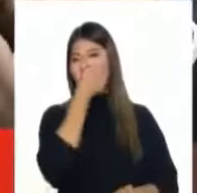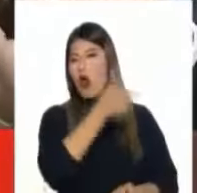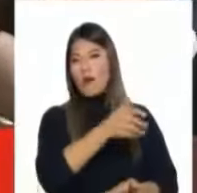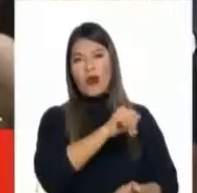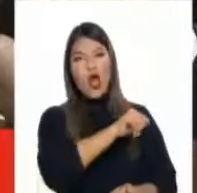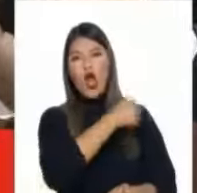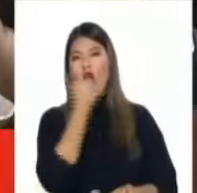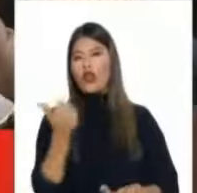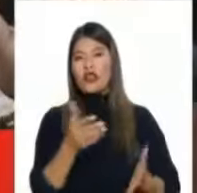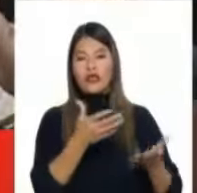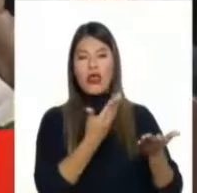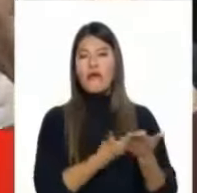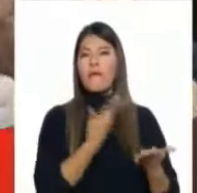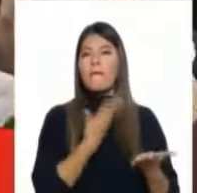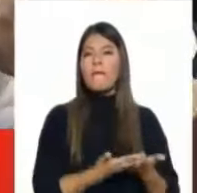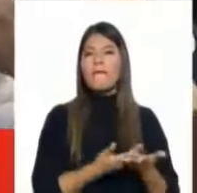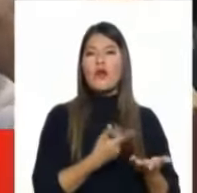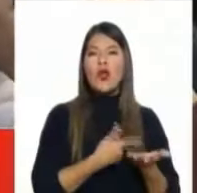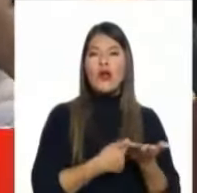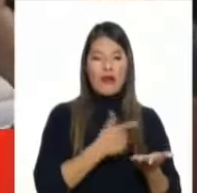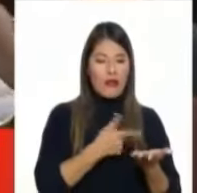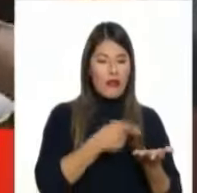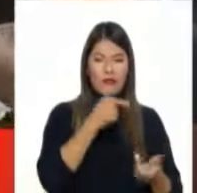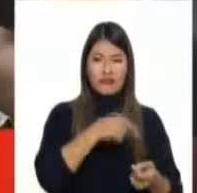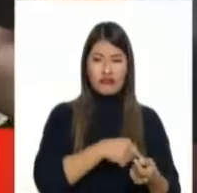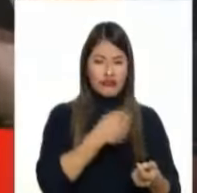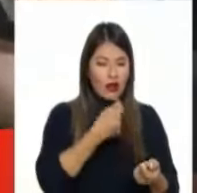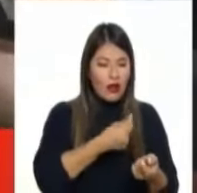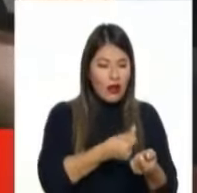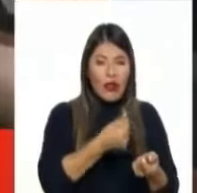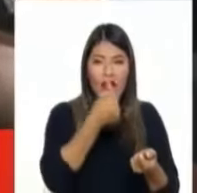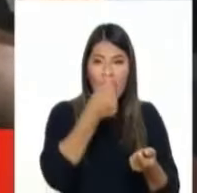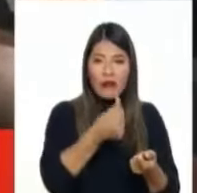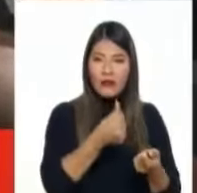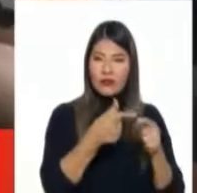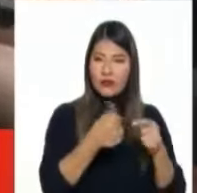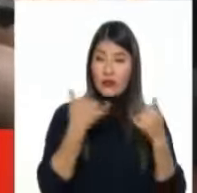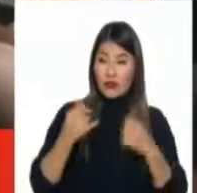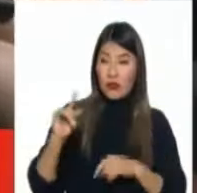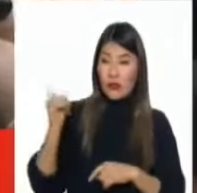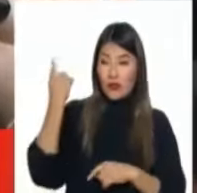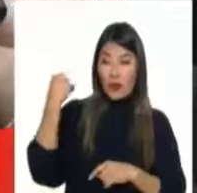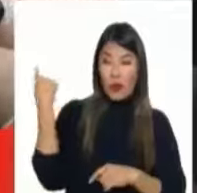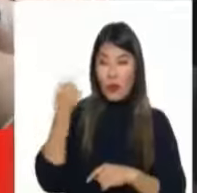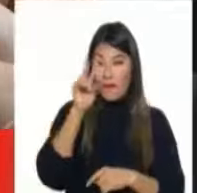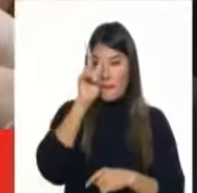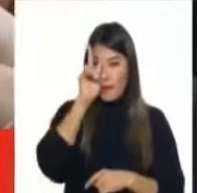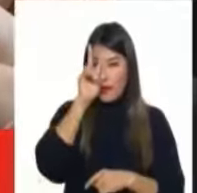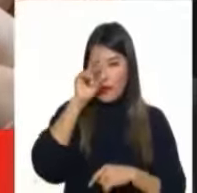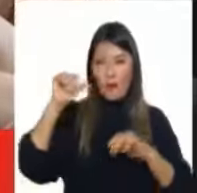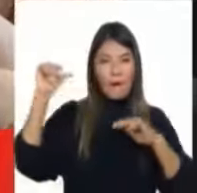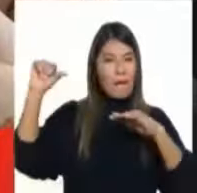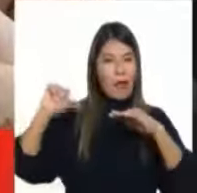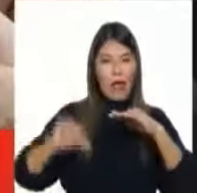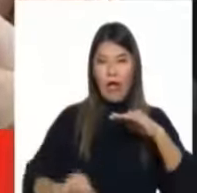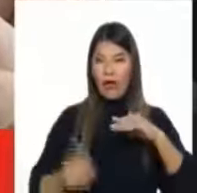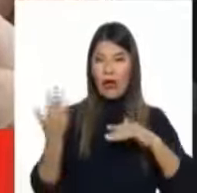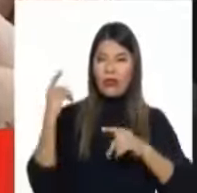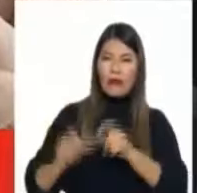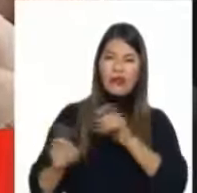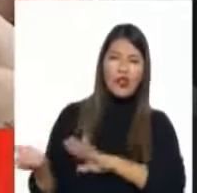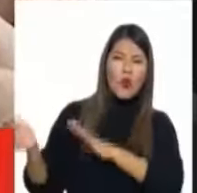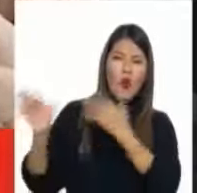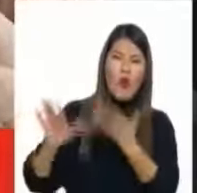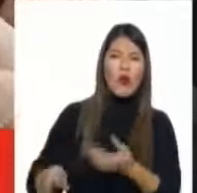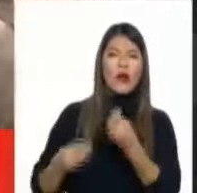irregular de pruebas rápidas, que trae como consecuencia que seamos el primer país mundial de muertes